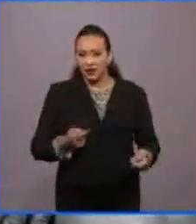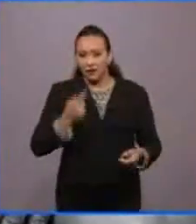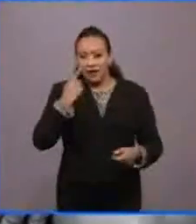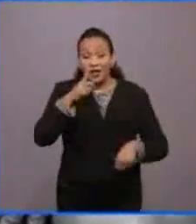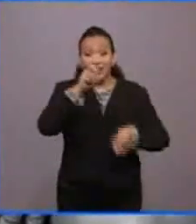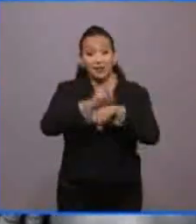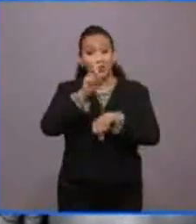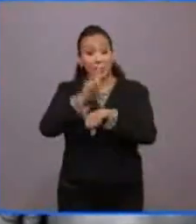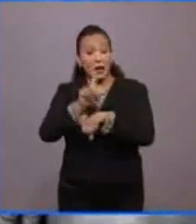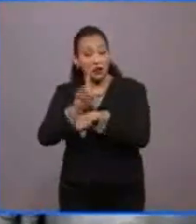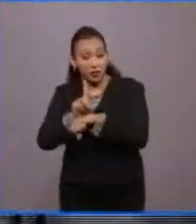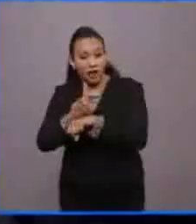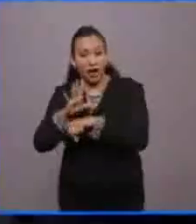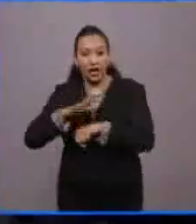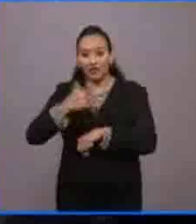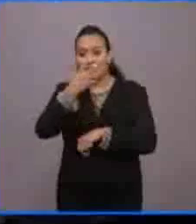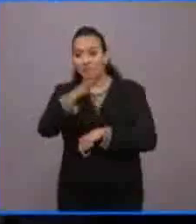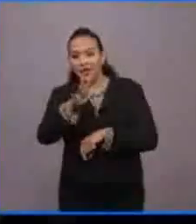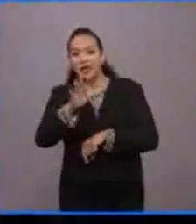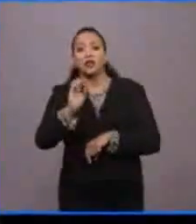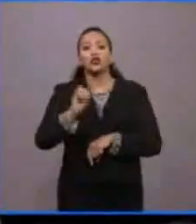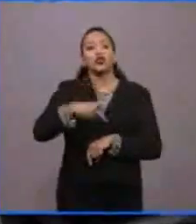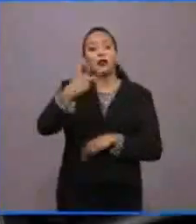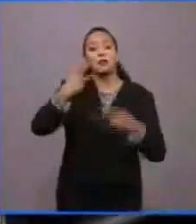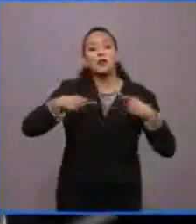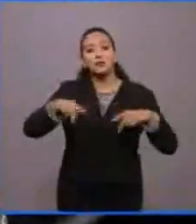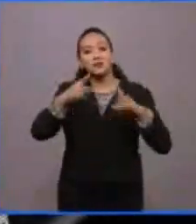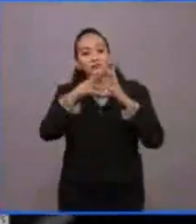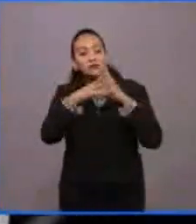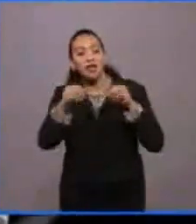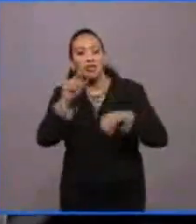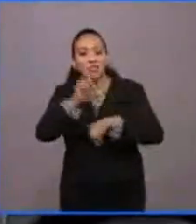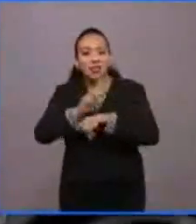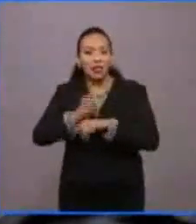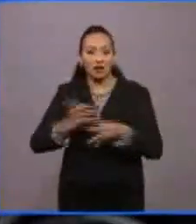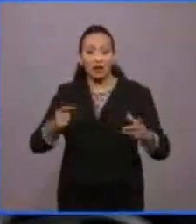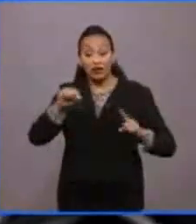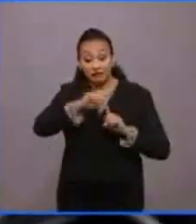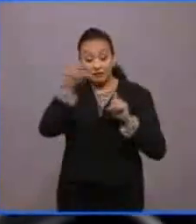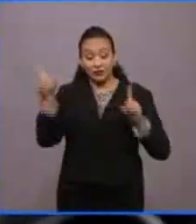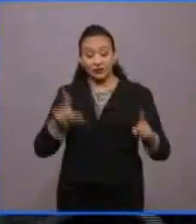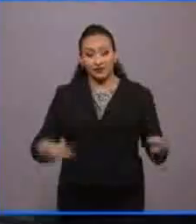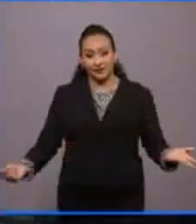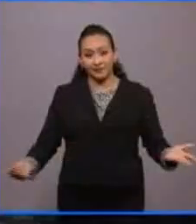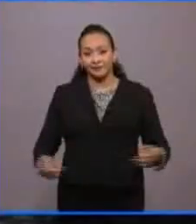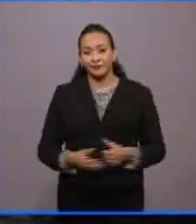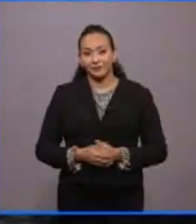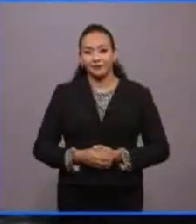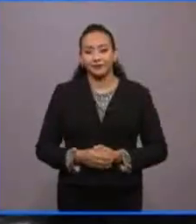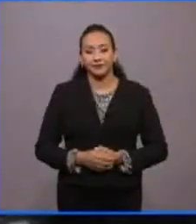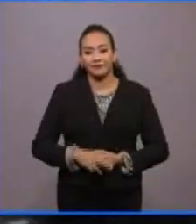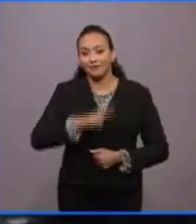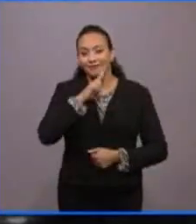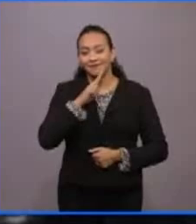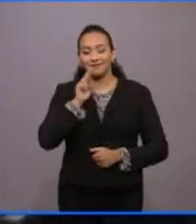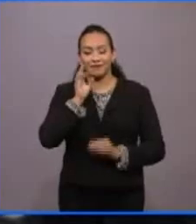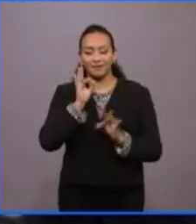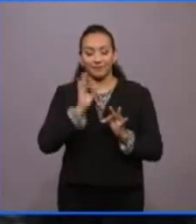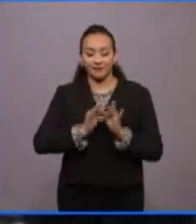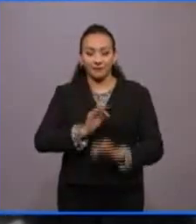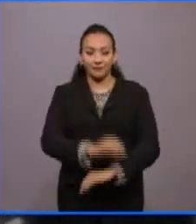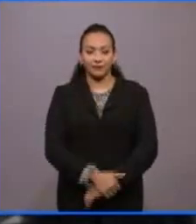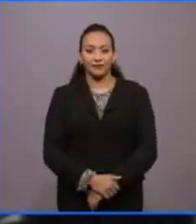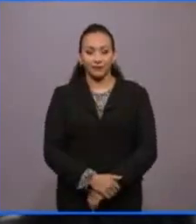cada día se reportan entre 10 y 13 desapariciones a nivel nacional. Para el canal del Poder Judicial de la